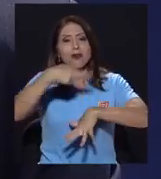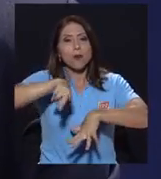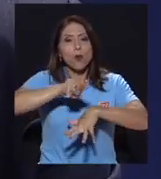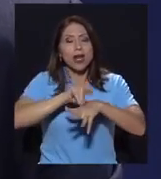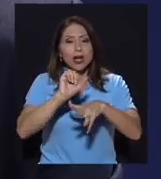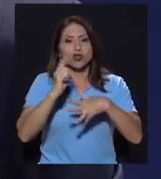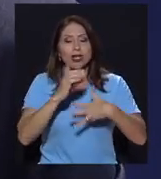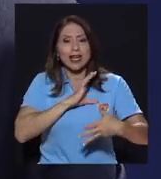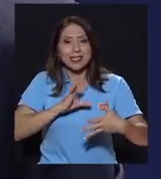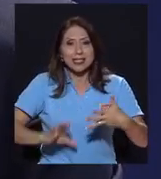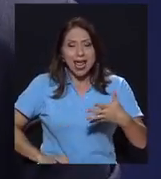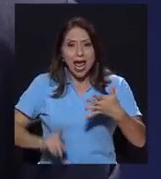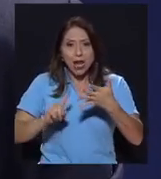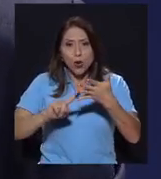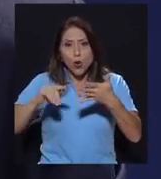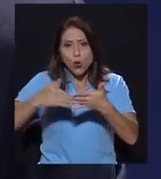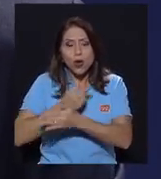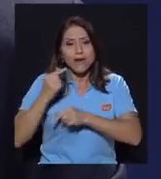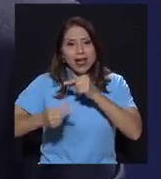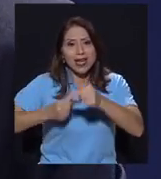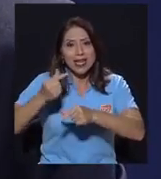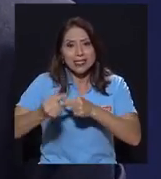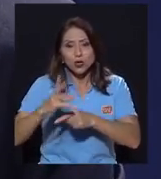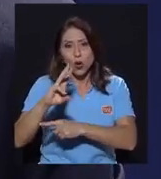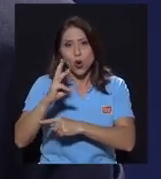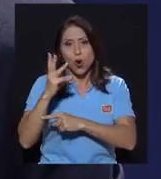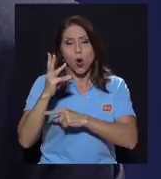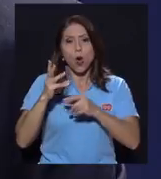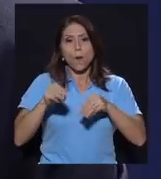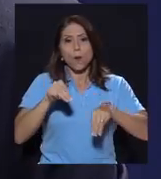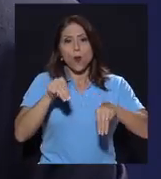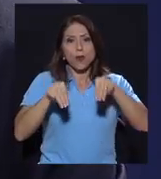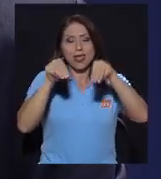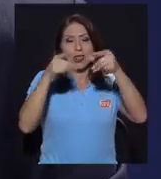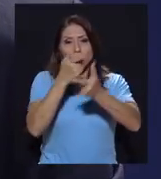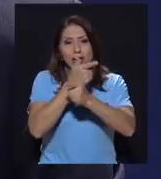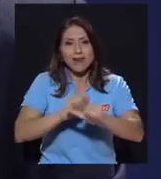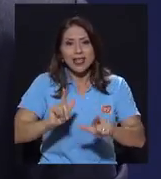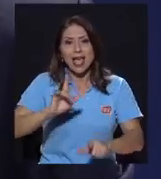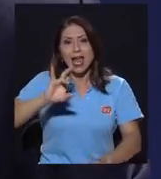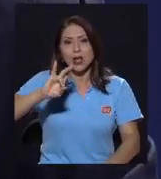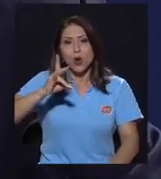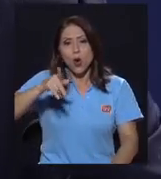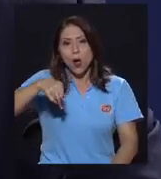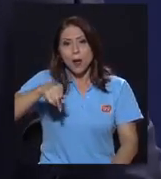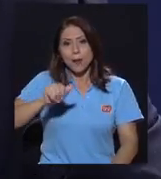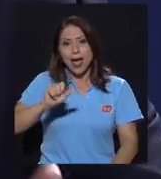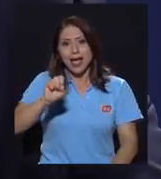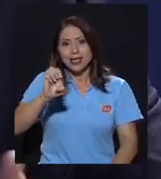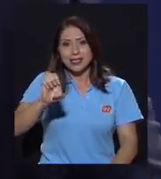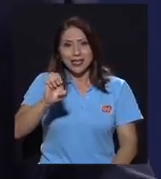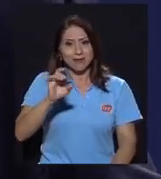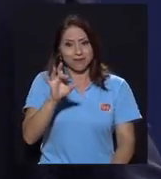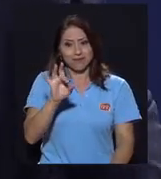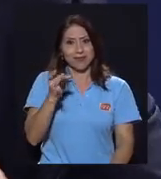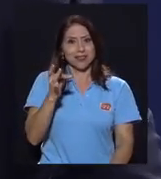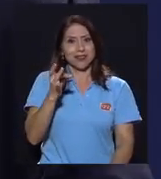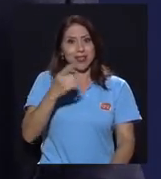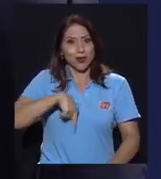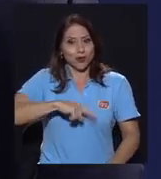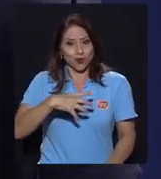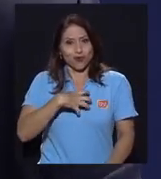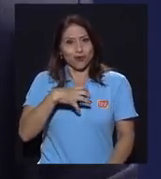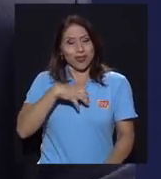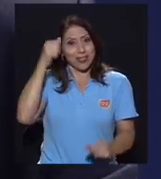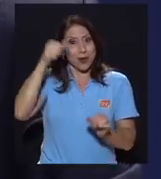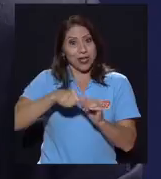cristiano en nueva generación en movimiento libertario en el pase en partido nuestro recordemos que yo